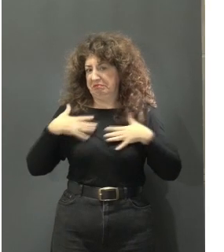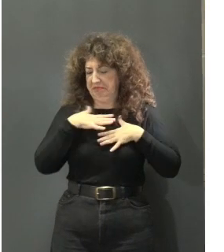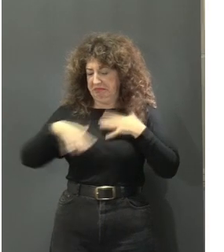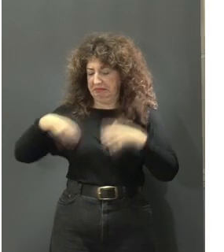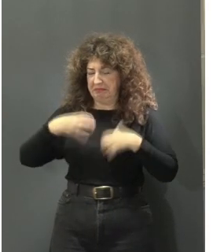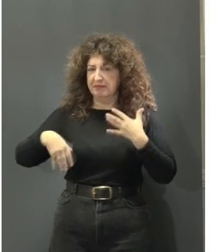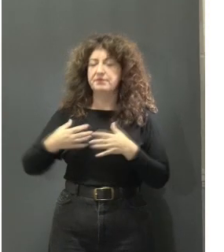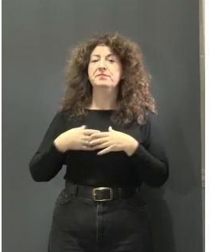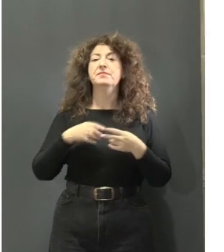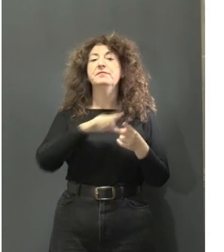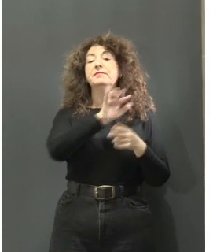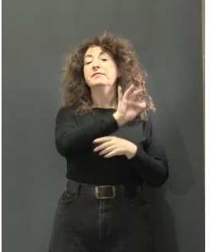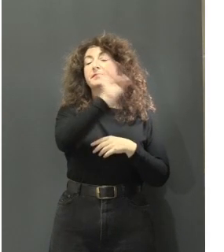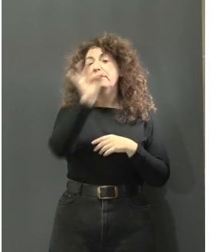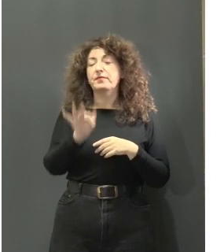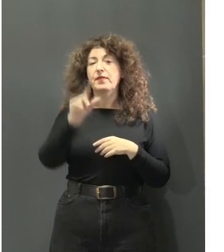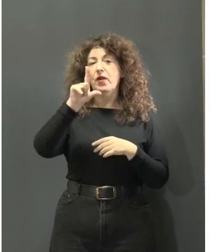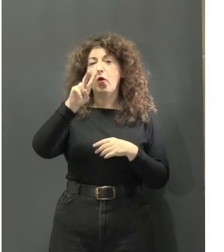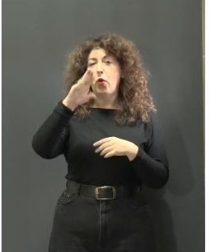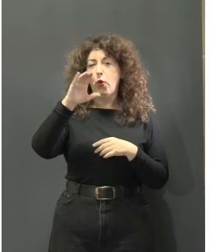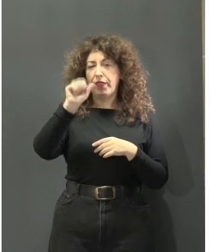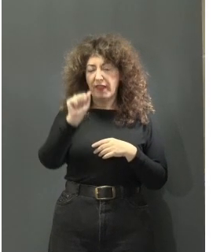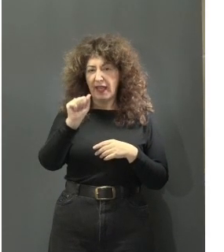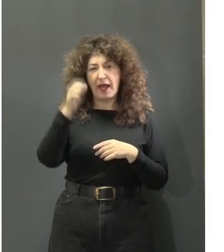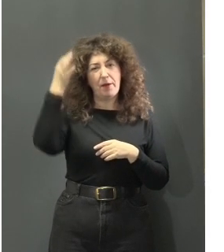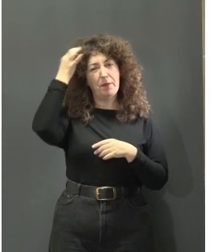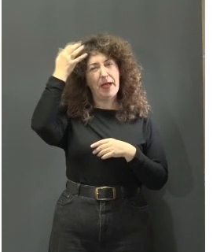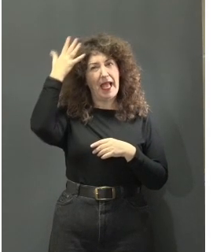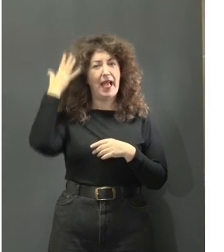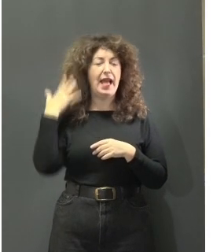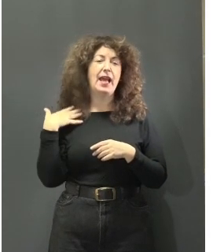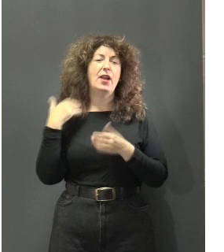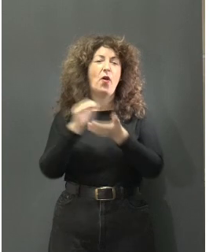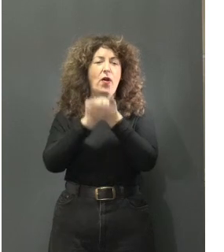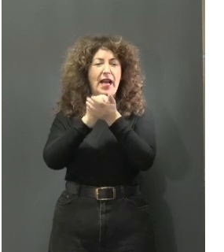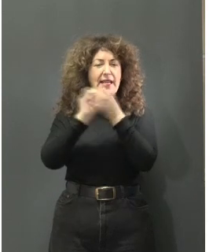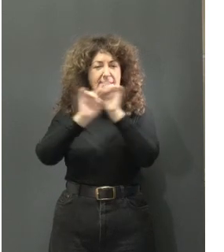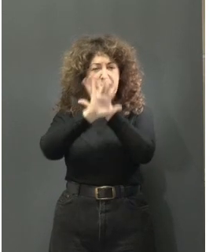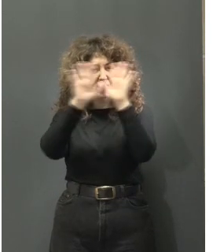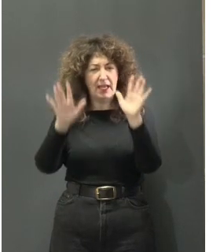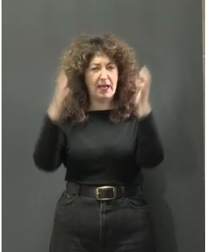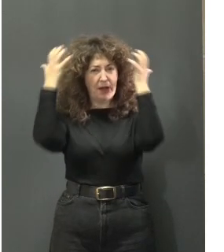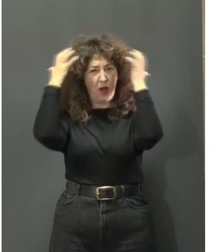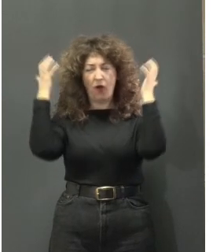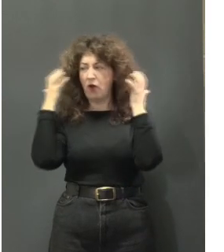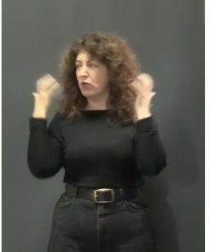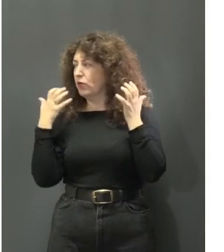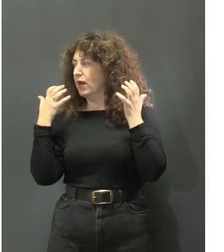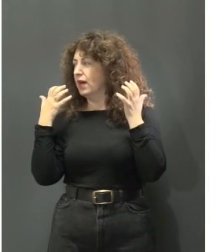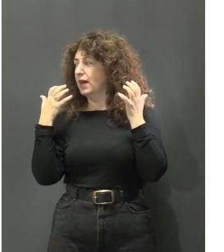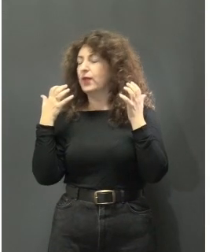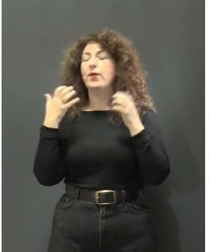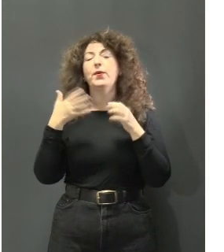Sigue Lucía, de pelo castaño claro y ondulado, vestido rojo.